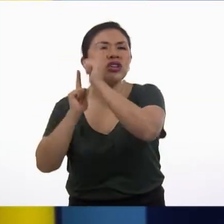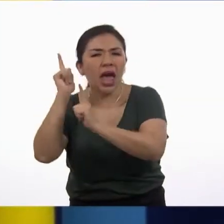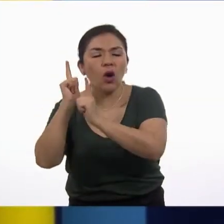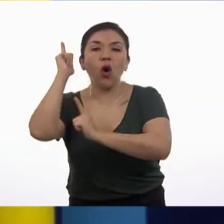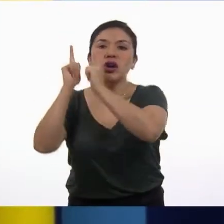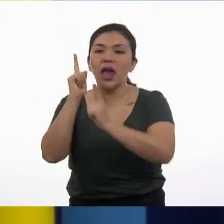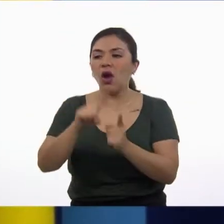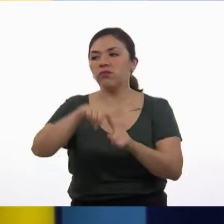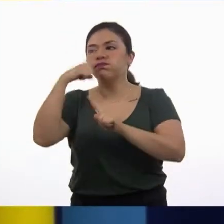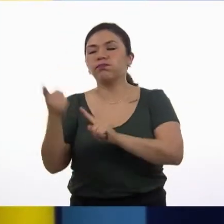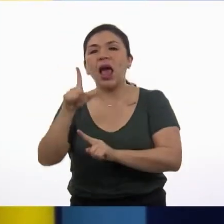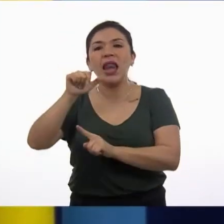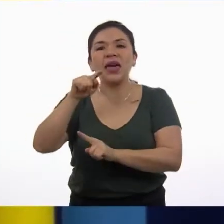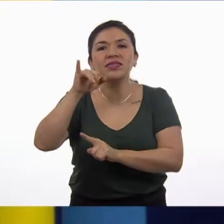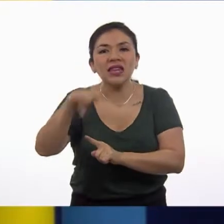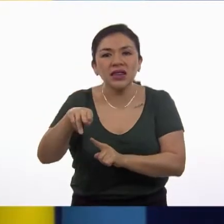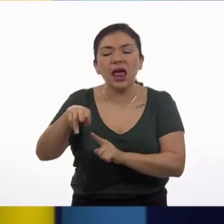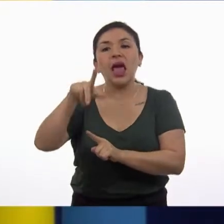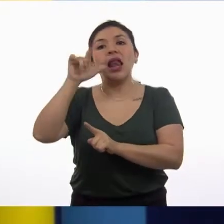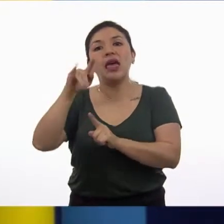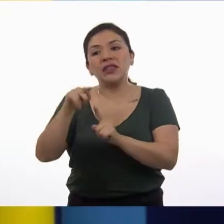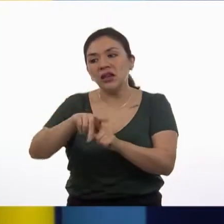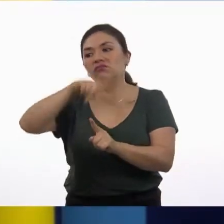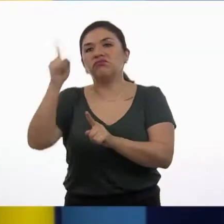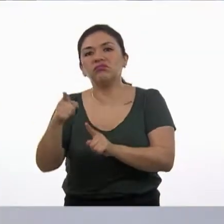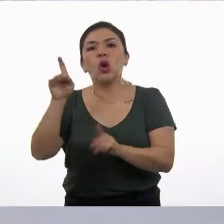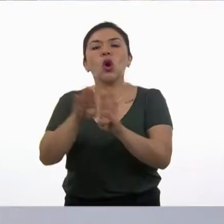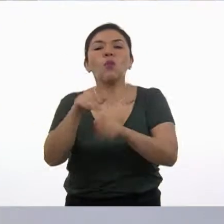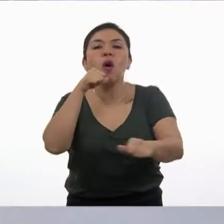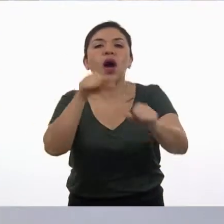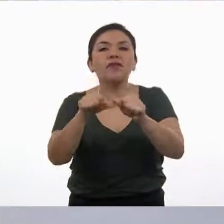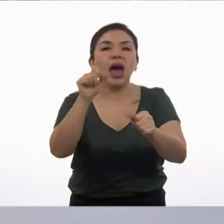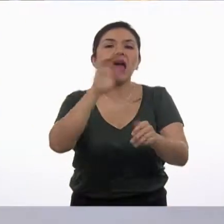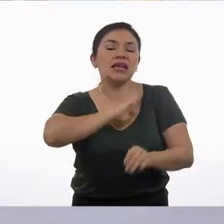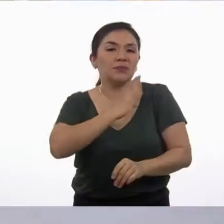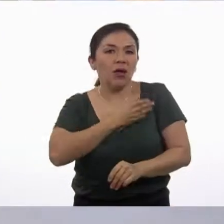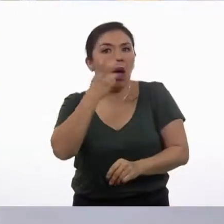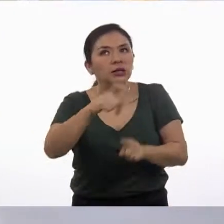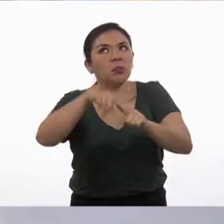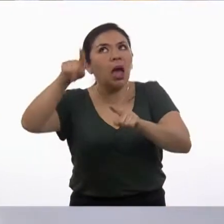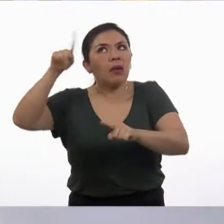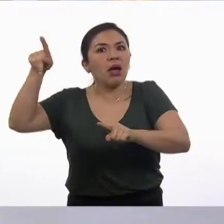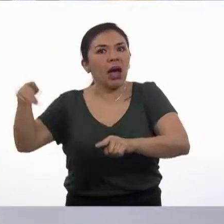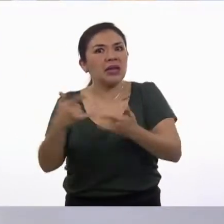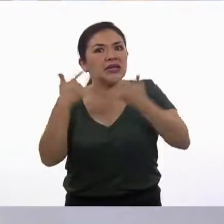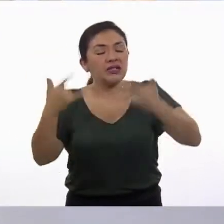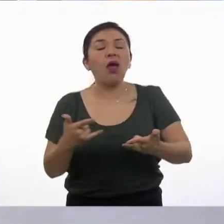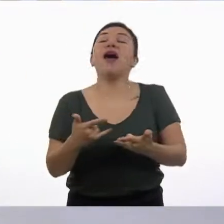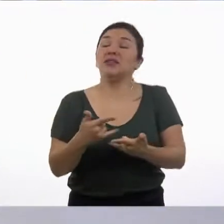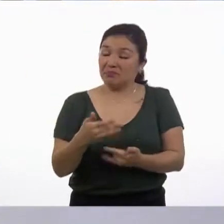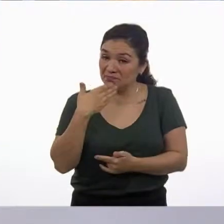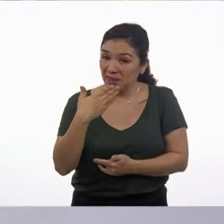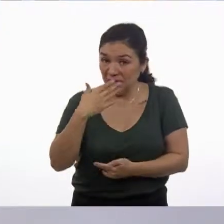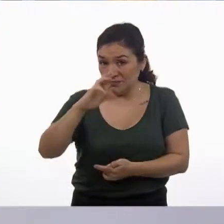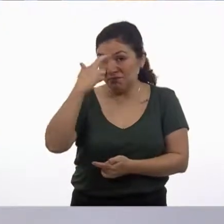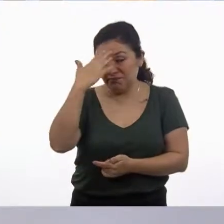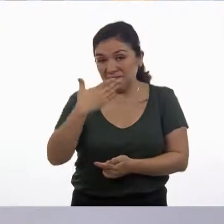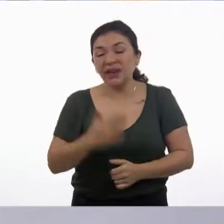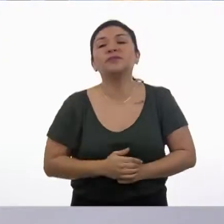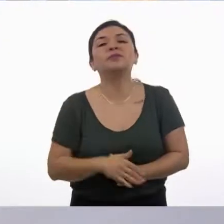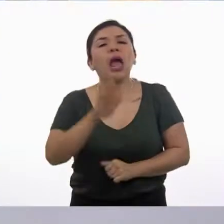latín con nuestro actual alfabeto español, y así nos podemos seguir. Excelente reflexión, María. Pasemos ahora